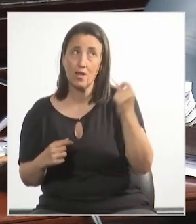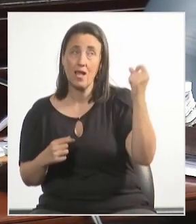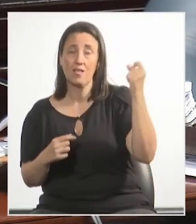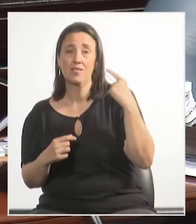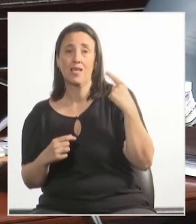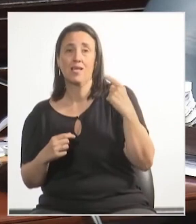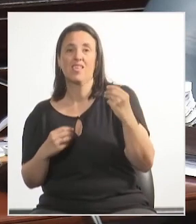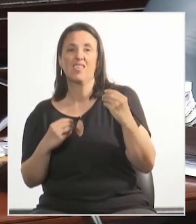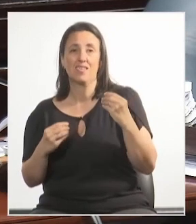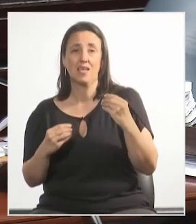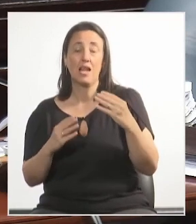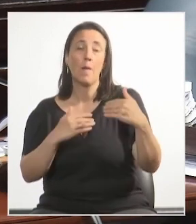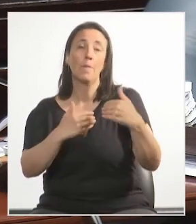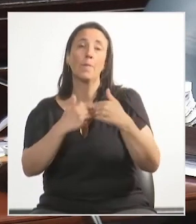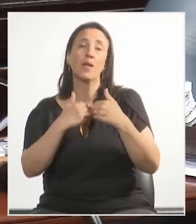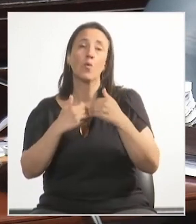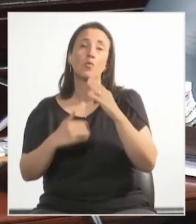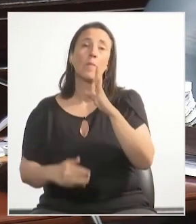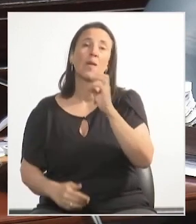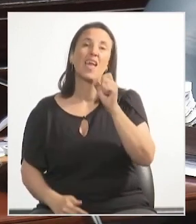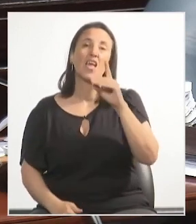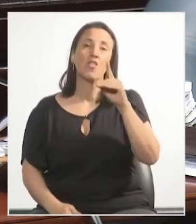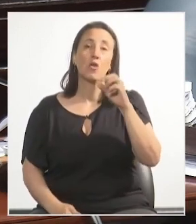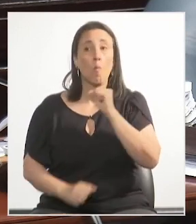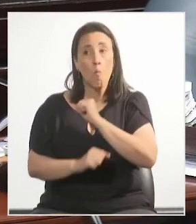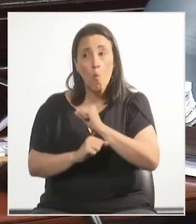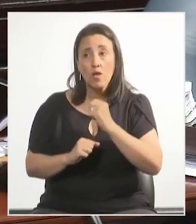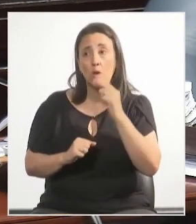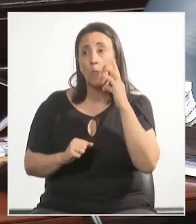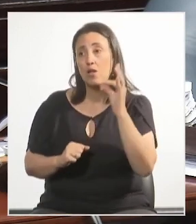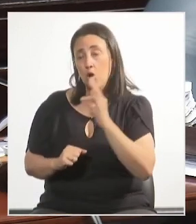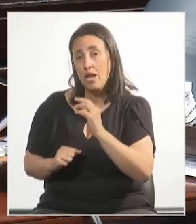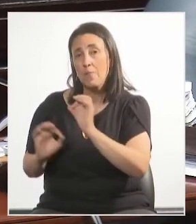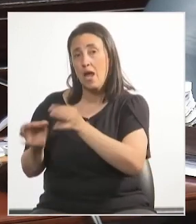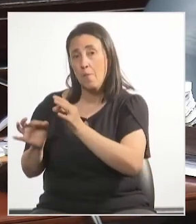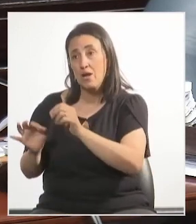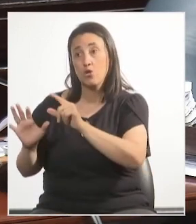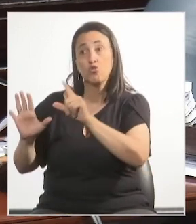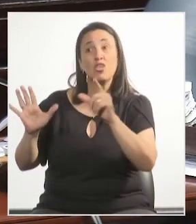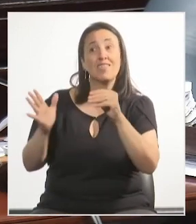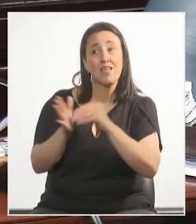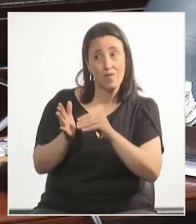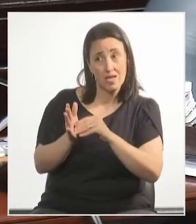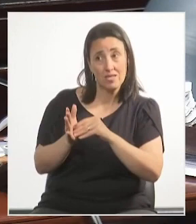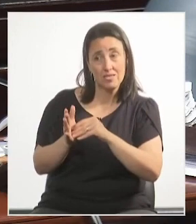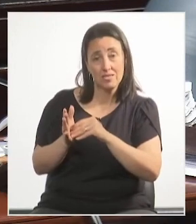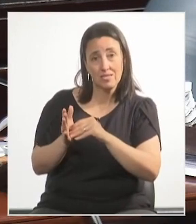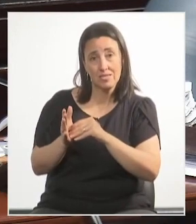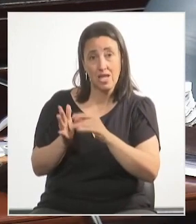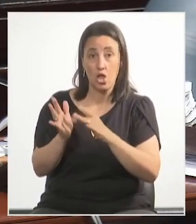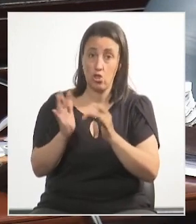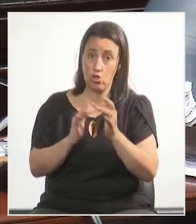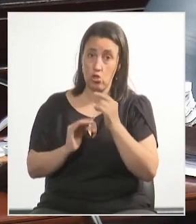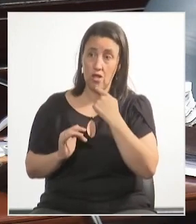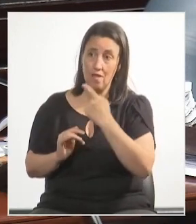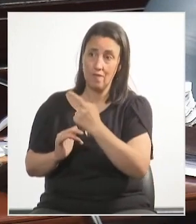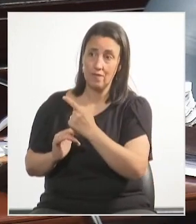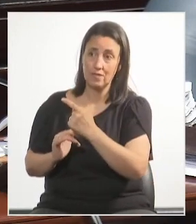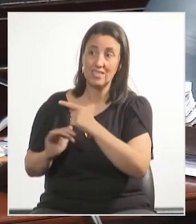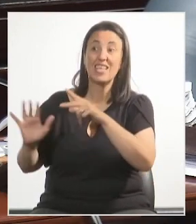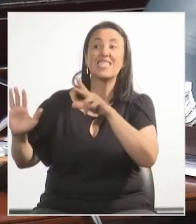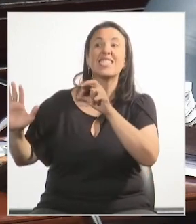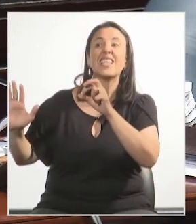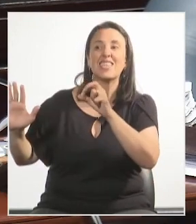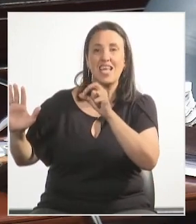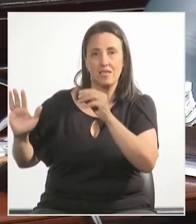la pregunta de Pedro sobre si debe perdonar a su hermano hasta 7 veces, el maestro le exige perdonarlo hasta